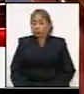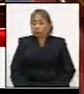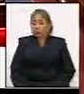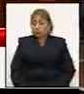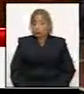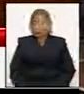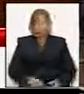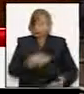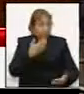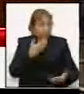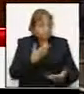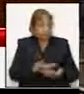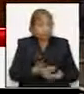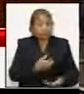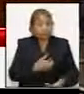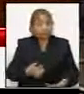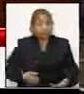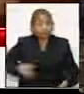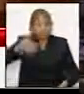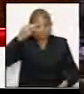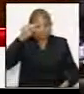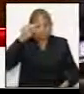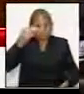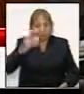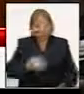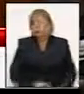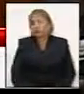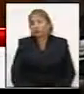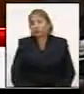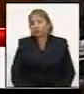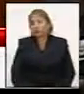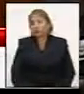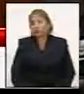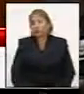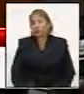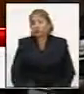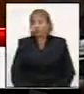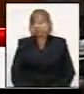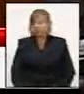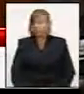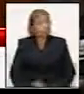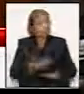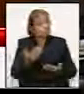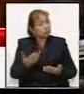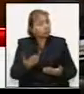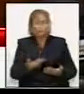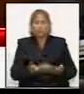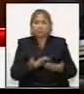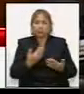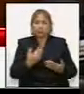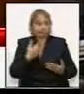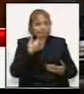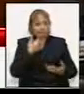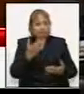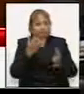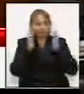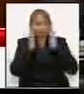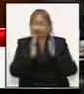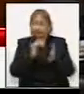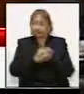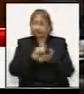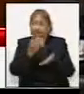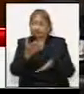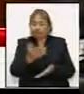Muchas gracias, señora presidenta. Mi saludo. Gracias, congresista Saavedra. Un saludo a la representación nacional. Se